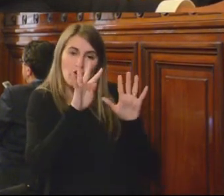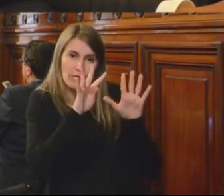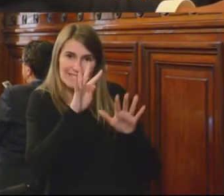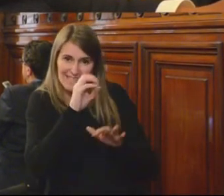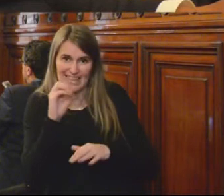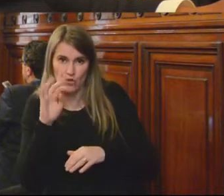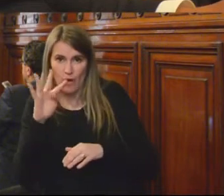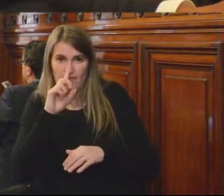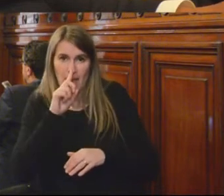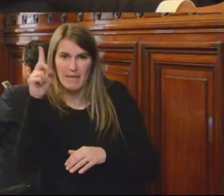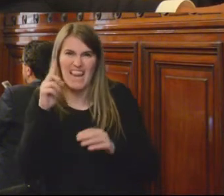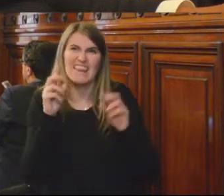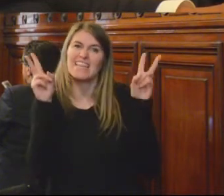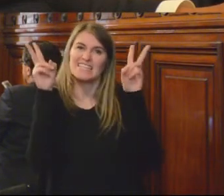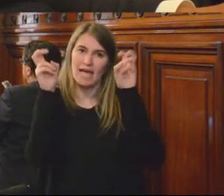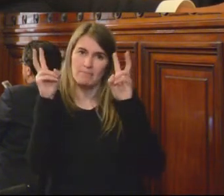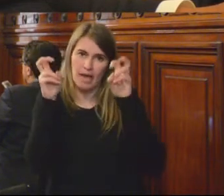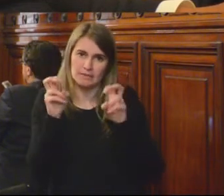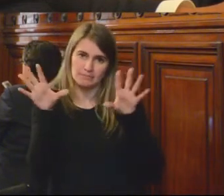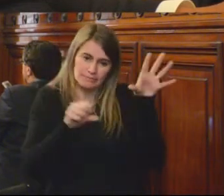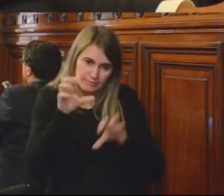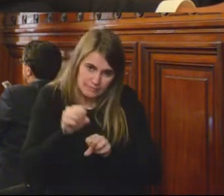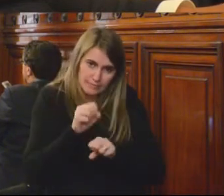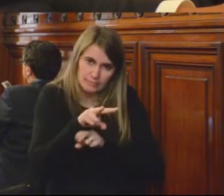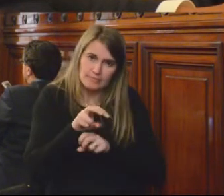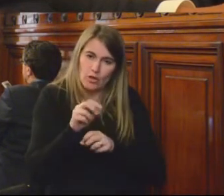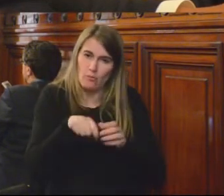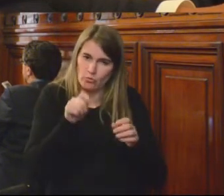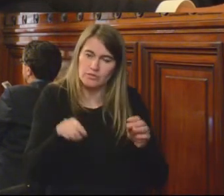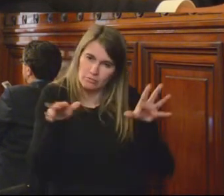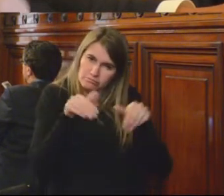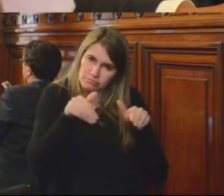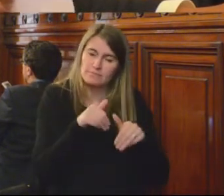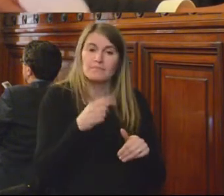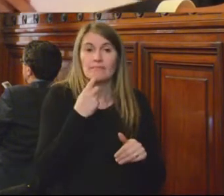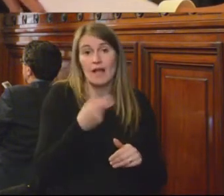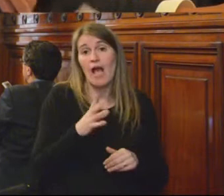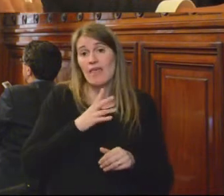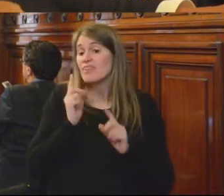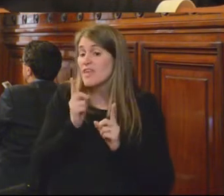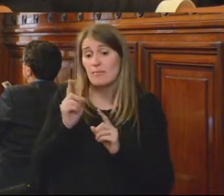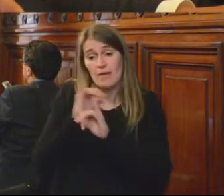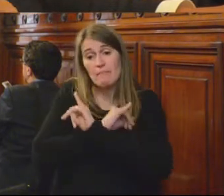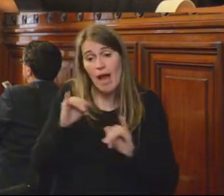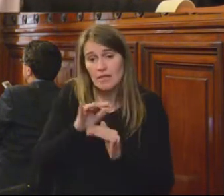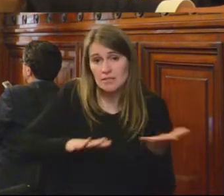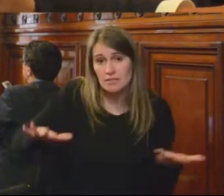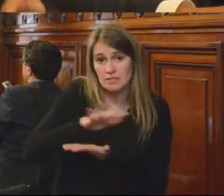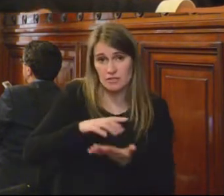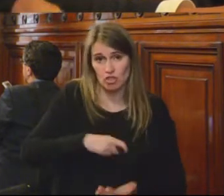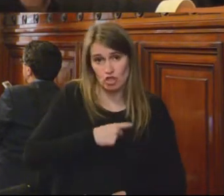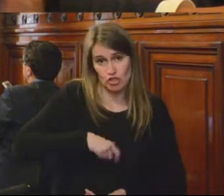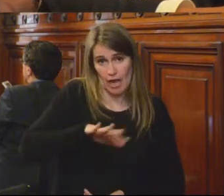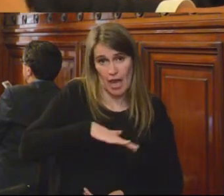909.266 asuntos ingresados, contribuyendo así con la paz social y la seguridad jurídica que deben reinar en nuestra República. Además,